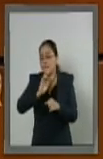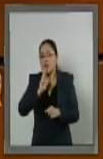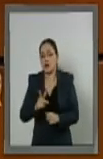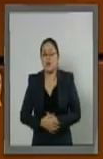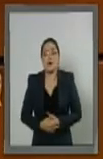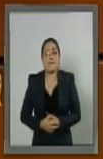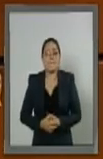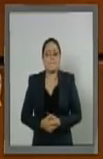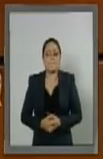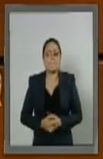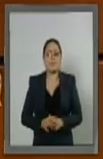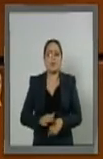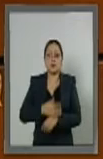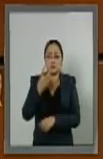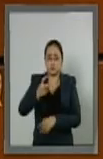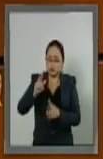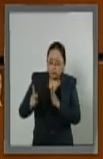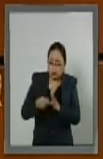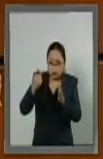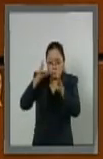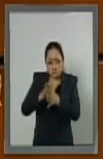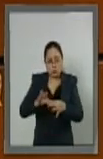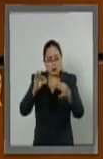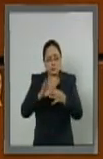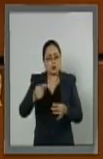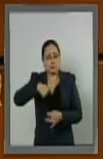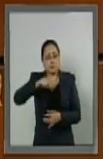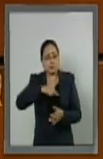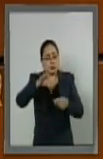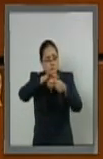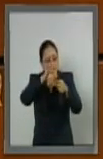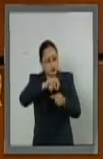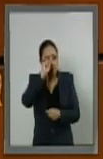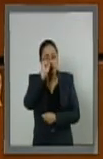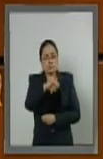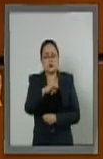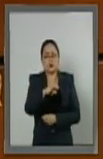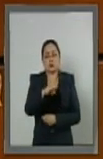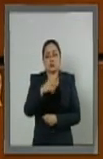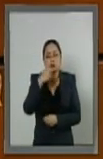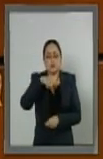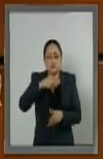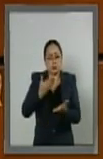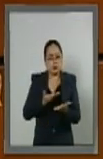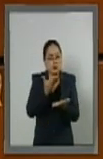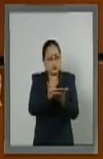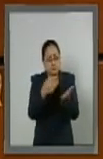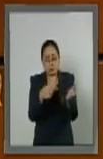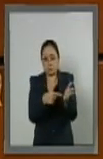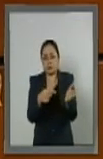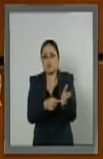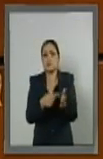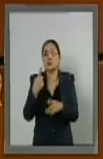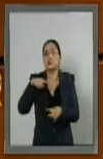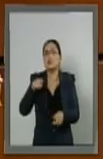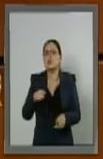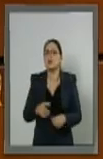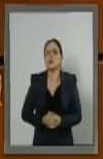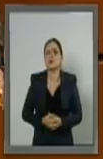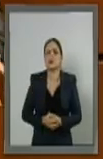Por ello, reitero nuestro voto a favor del presente dictamen, porque con